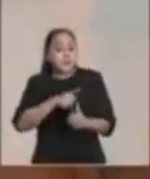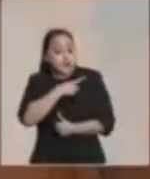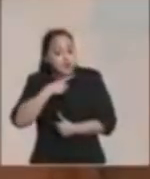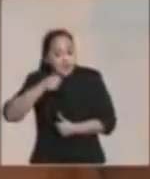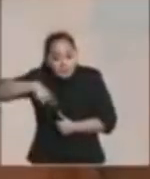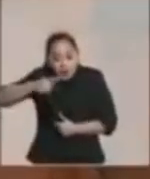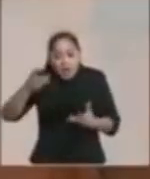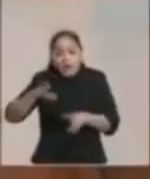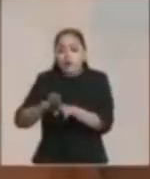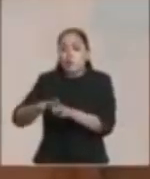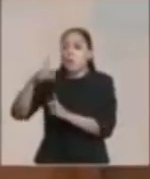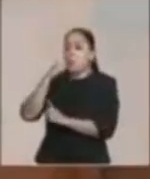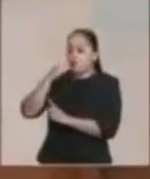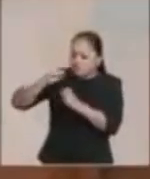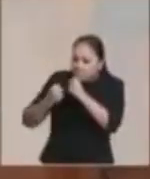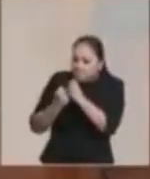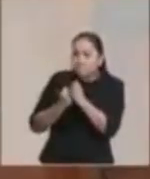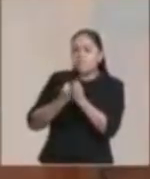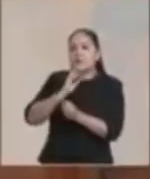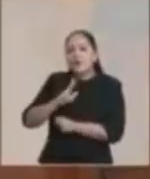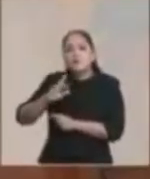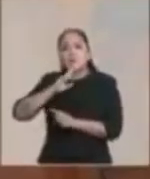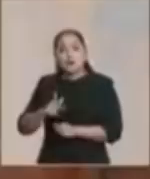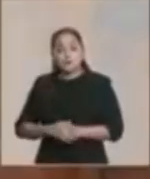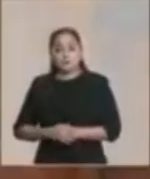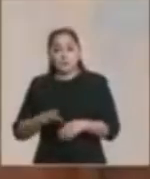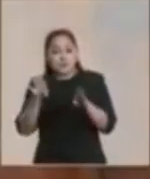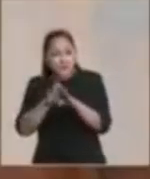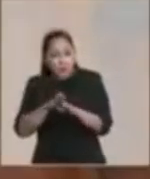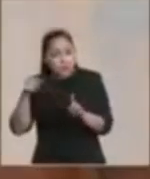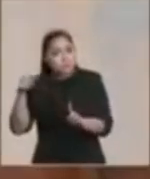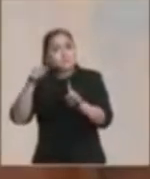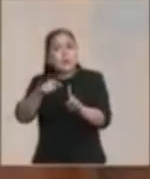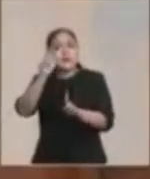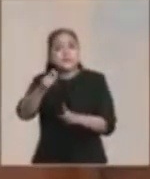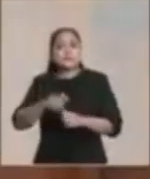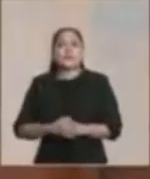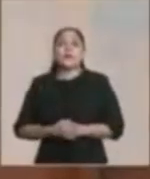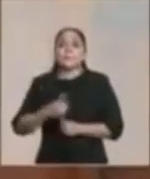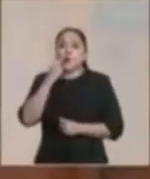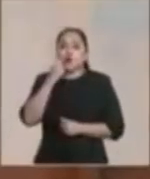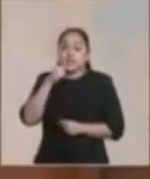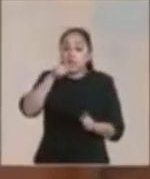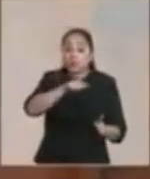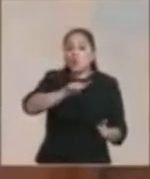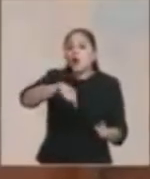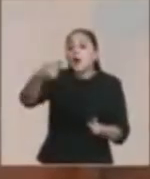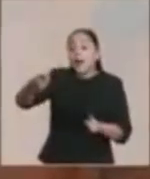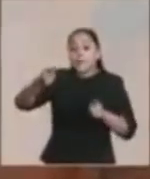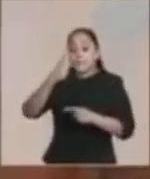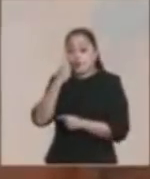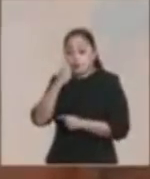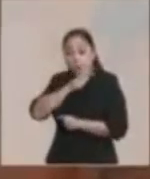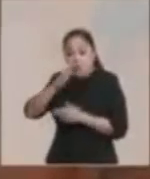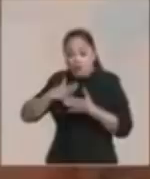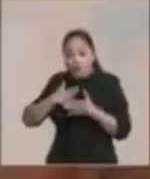hacer es reforzar la policía, por supuesto que sí, y la tenemos que hacer, la clave, que sea de tu confianza, es decir, que cualquier mamá